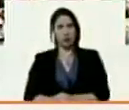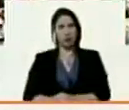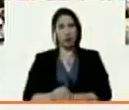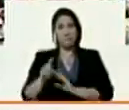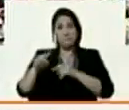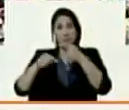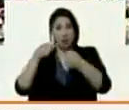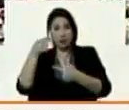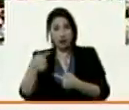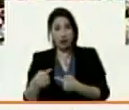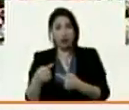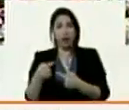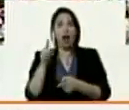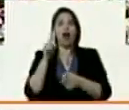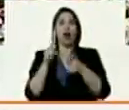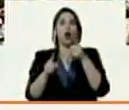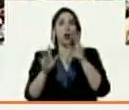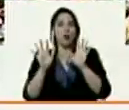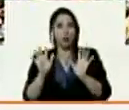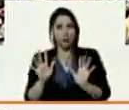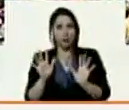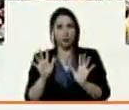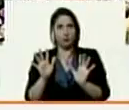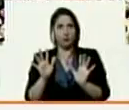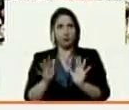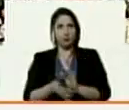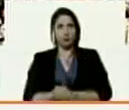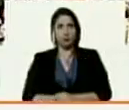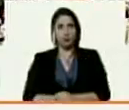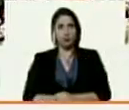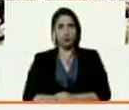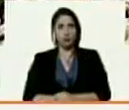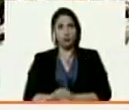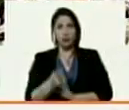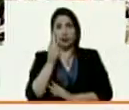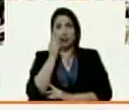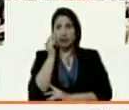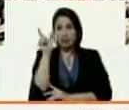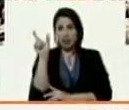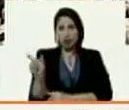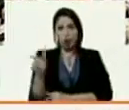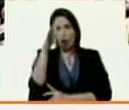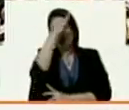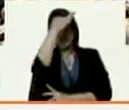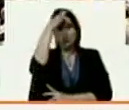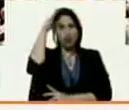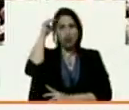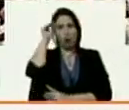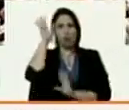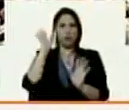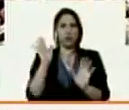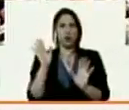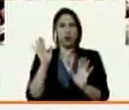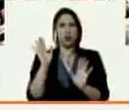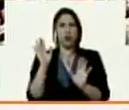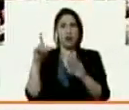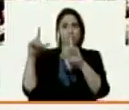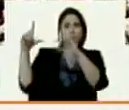Mañana, a lo mejor, al señor Trump le pega la foto con Lillian Tintori